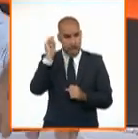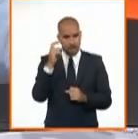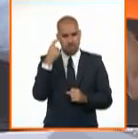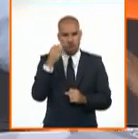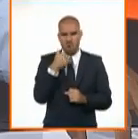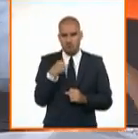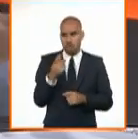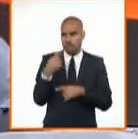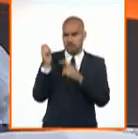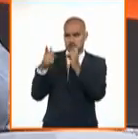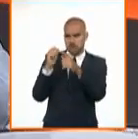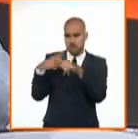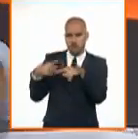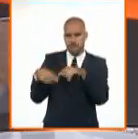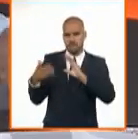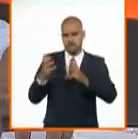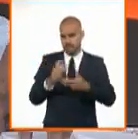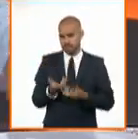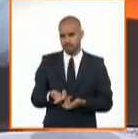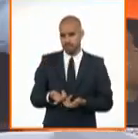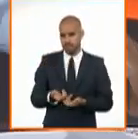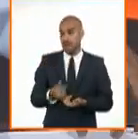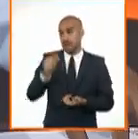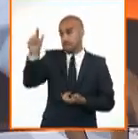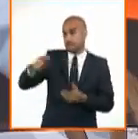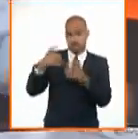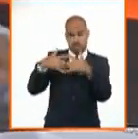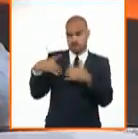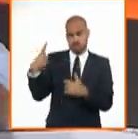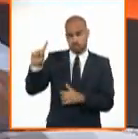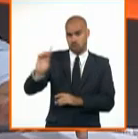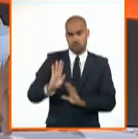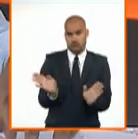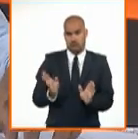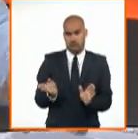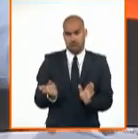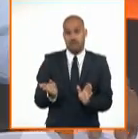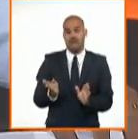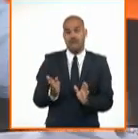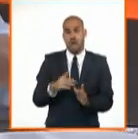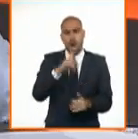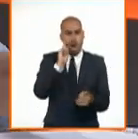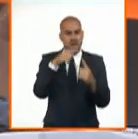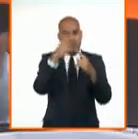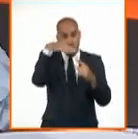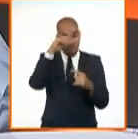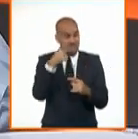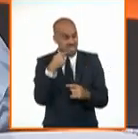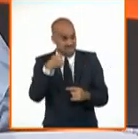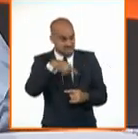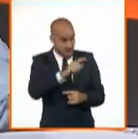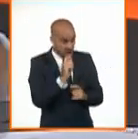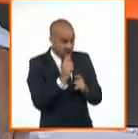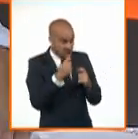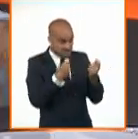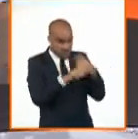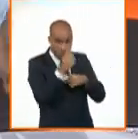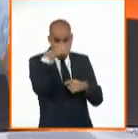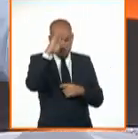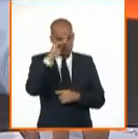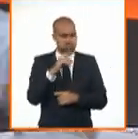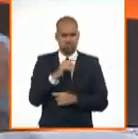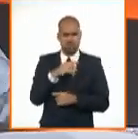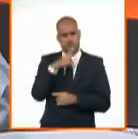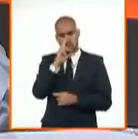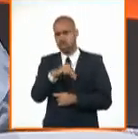solamente en fabricantes que la hace incluso cuando destinos finales cuba se niegan a asumir y ejemplos concretos de varias